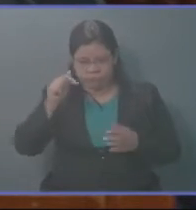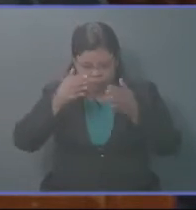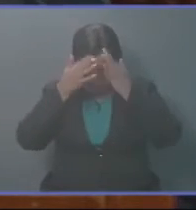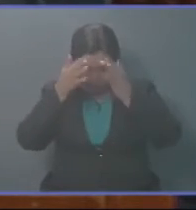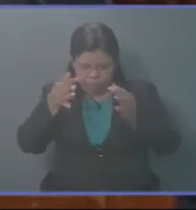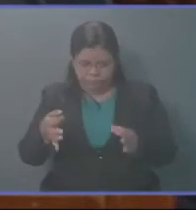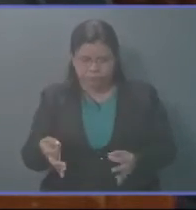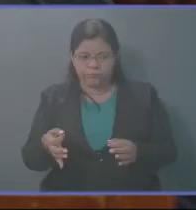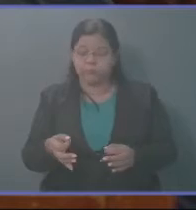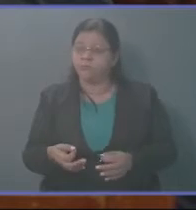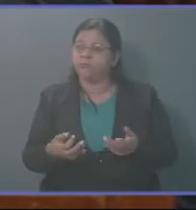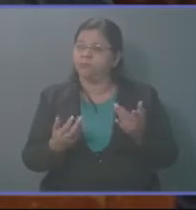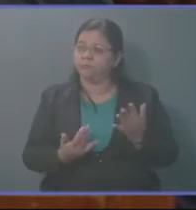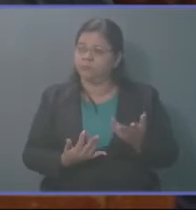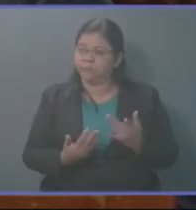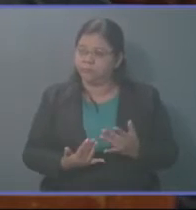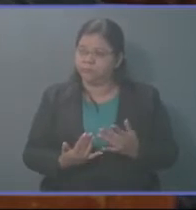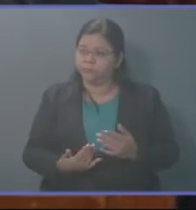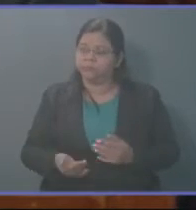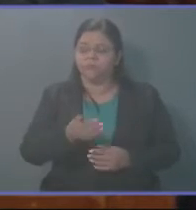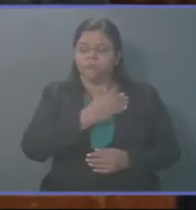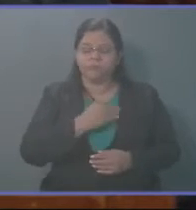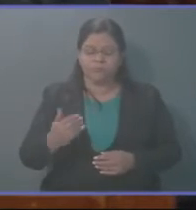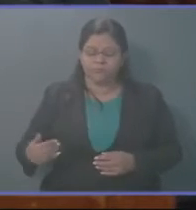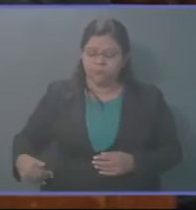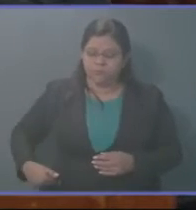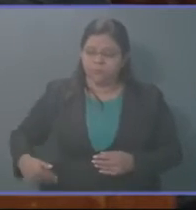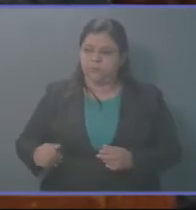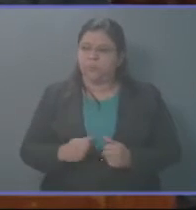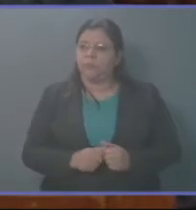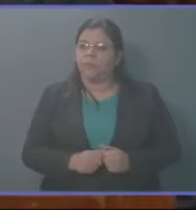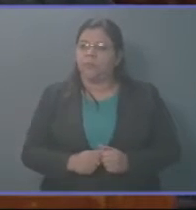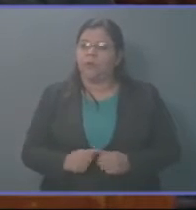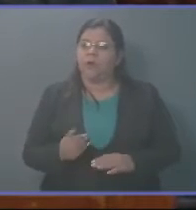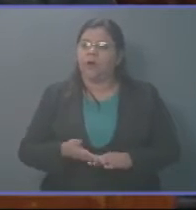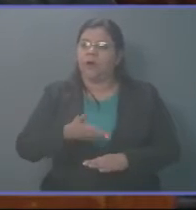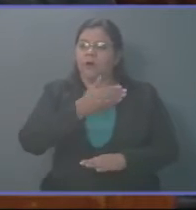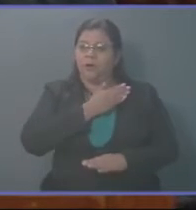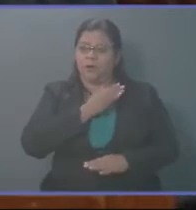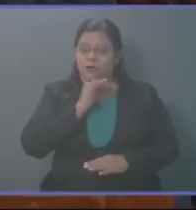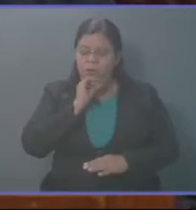día, el presidente, cuando juró